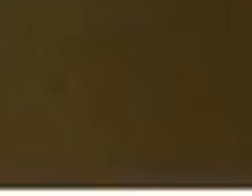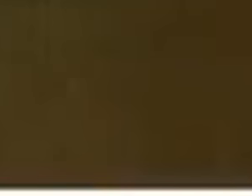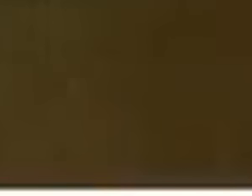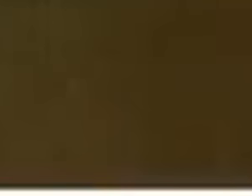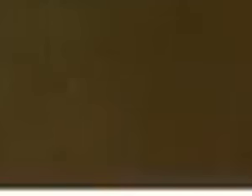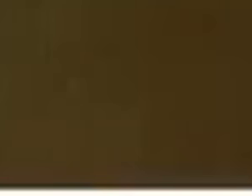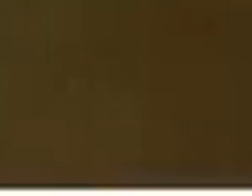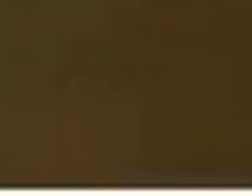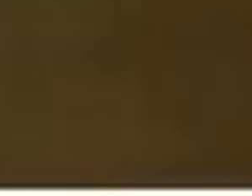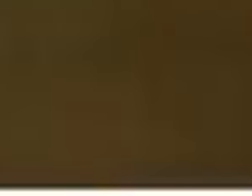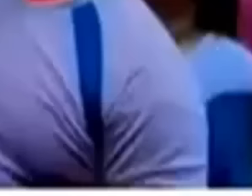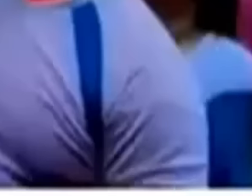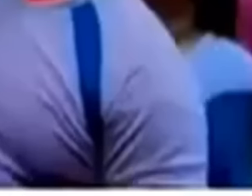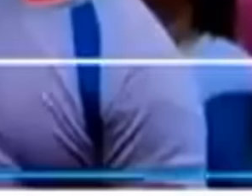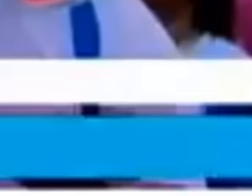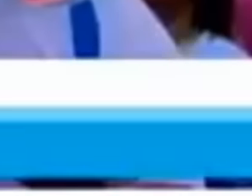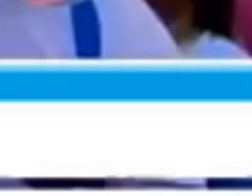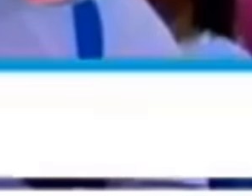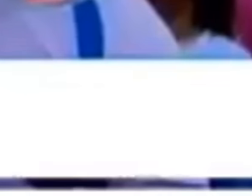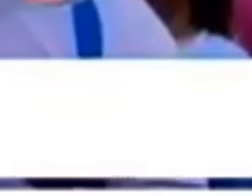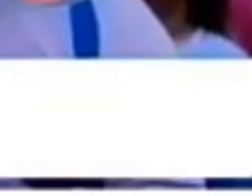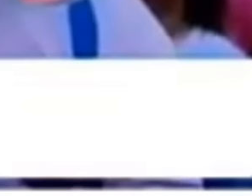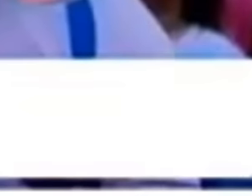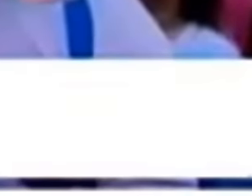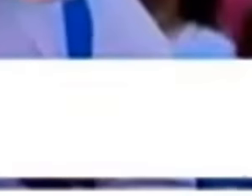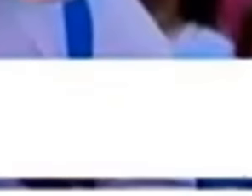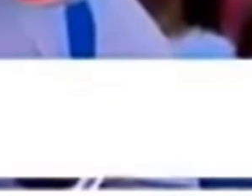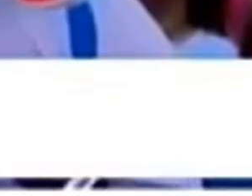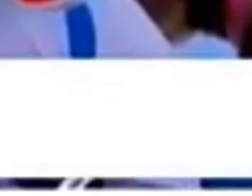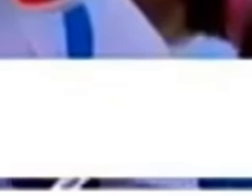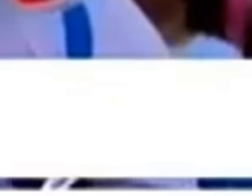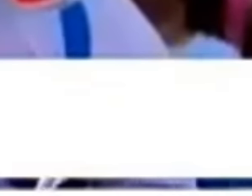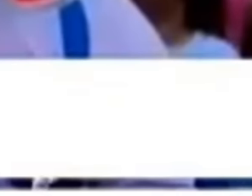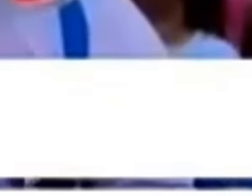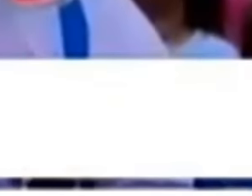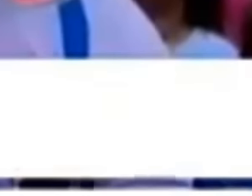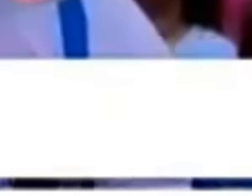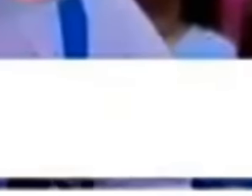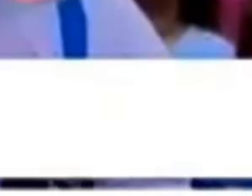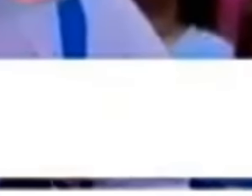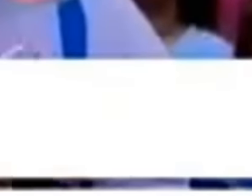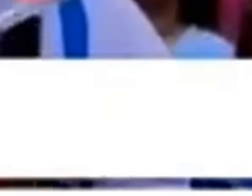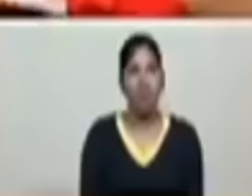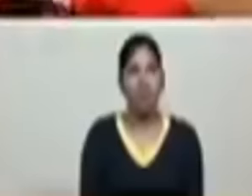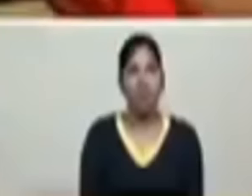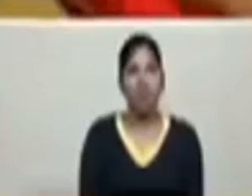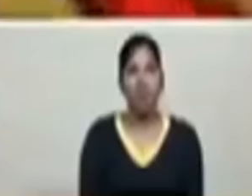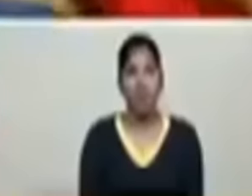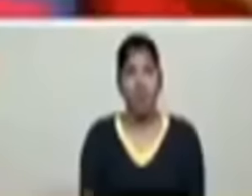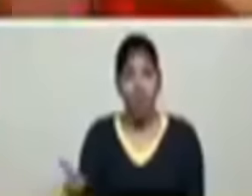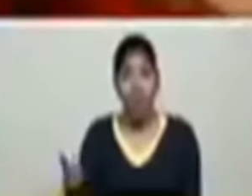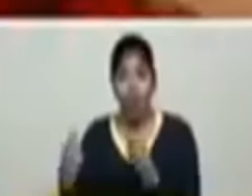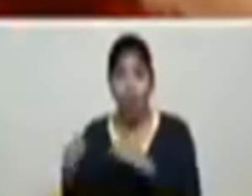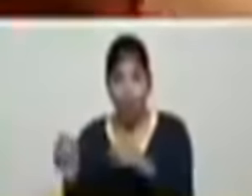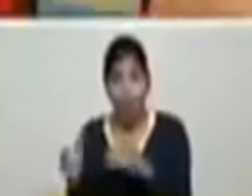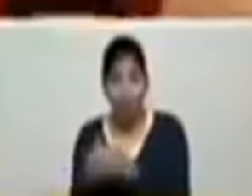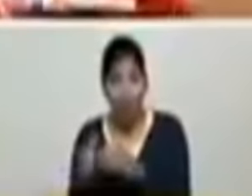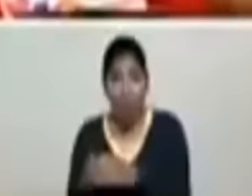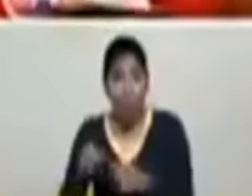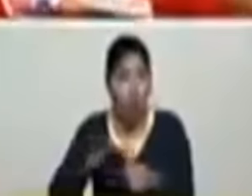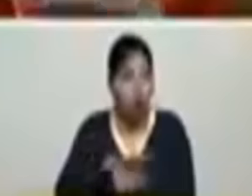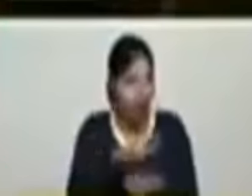todos sus partidarios. Si la diplomacia estadounidense no logra adoptar una postura clara sobre todos estos temas, Maduro va a continuar en este mismo plan,